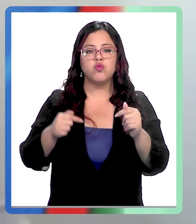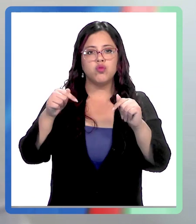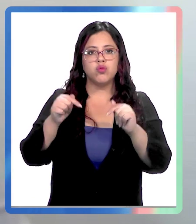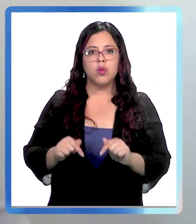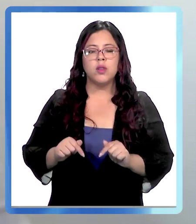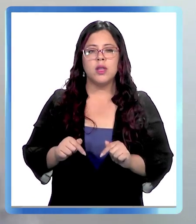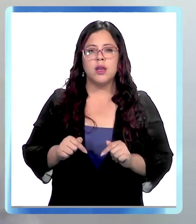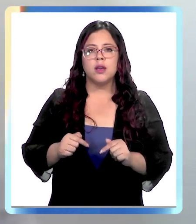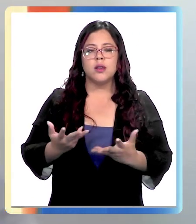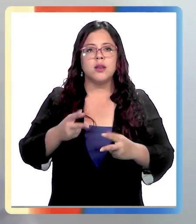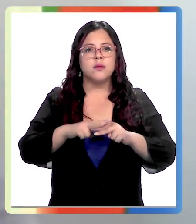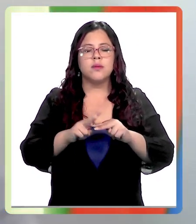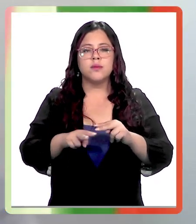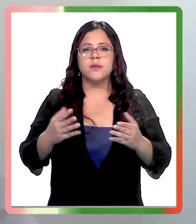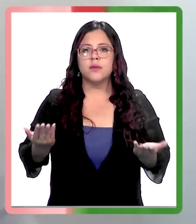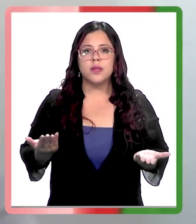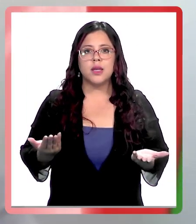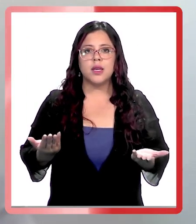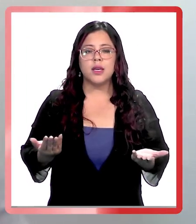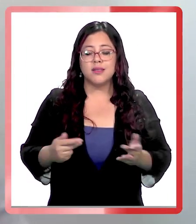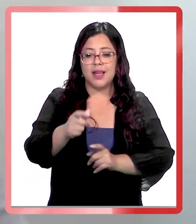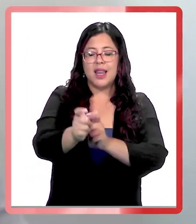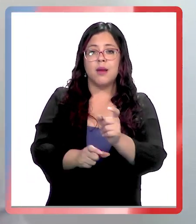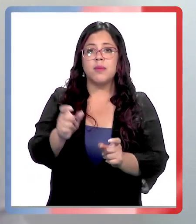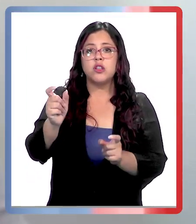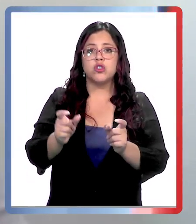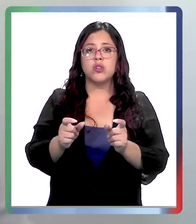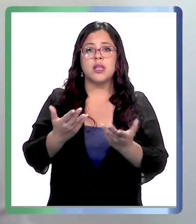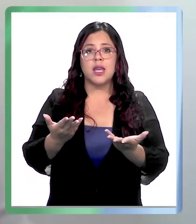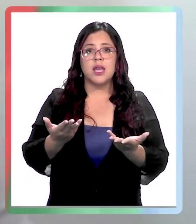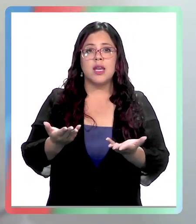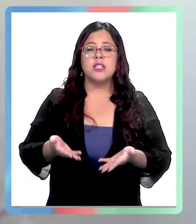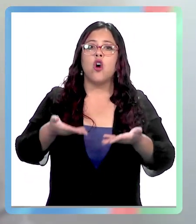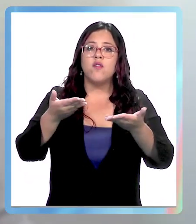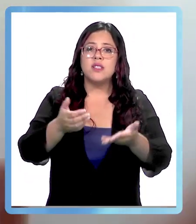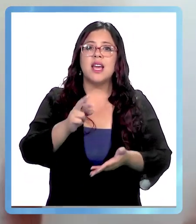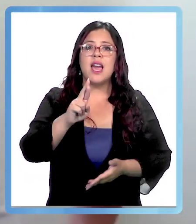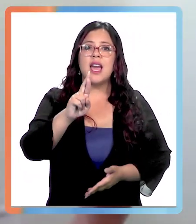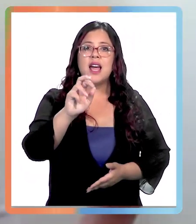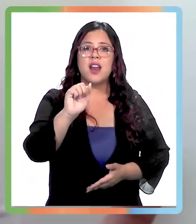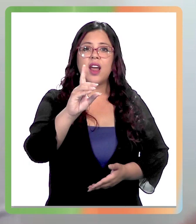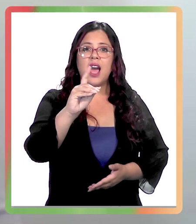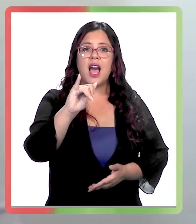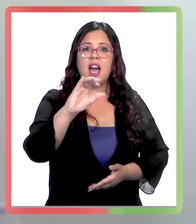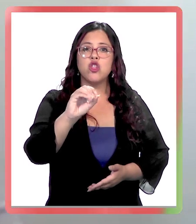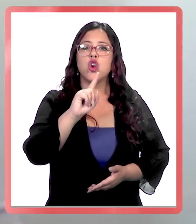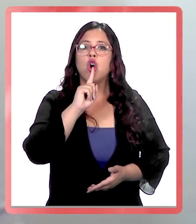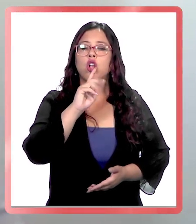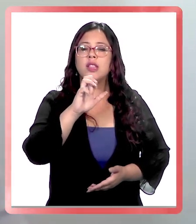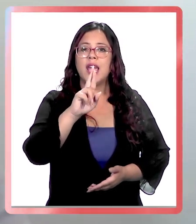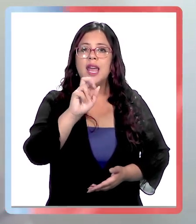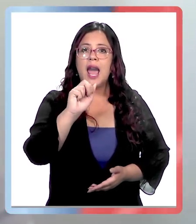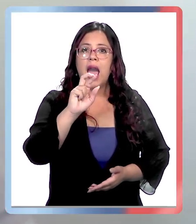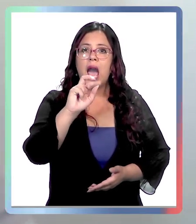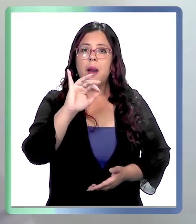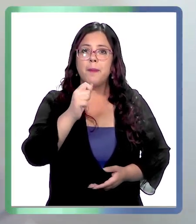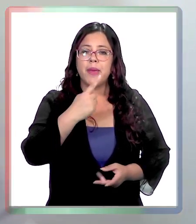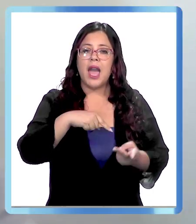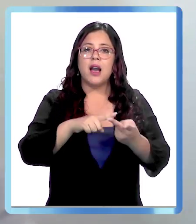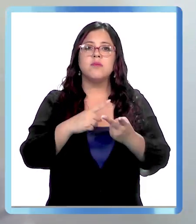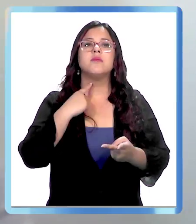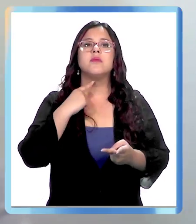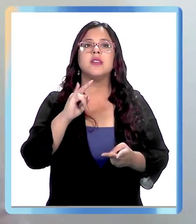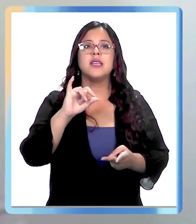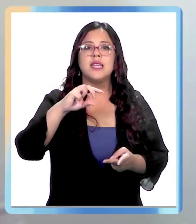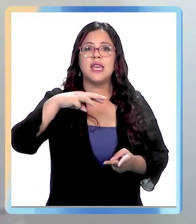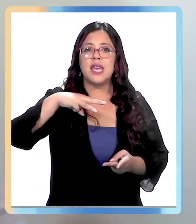llevar al paciente a la cirugía. Y hoy día lo que estamos haciendo es a esos pacientes ofrecerles radioterapia y